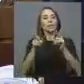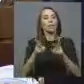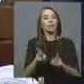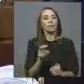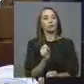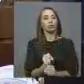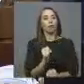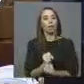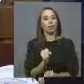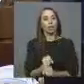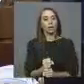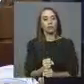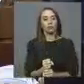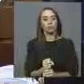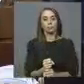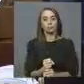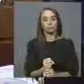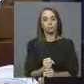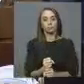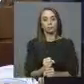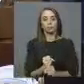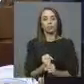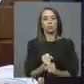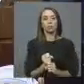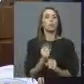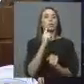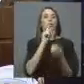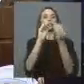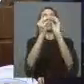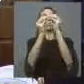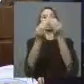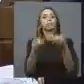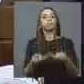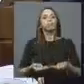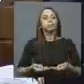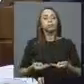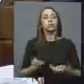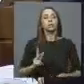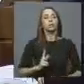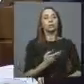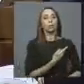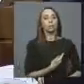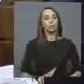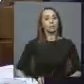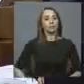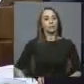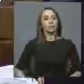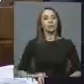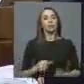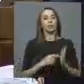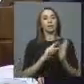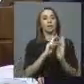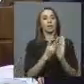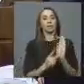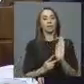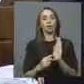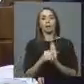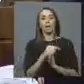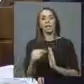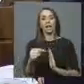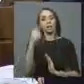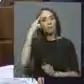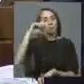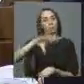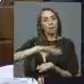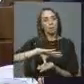laborales en conclusión desgraciadamente señor presidente creo que esta reforma será negativa para el